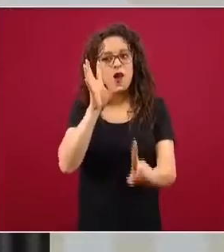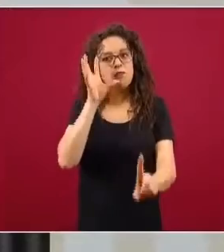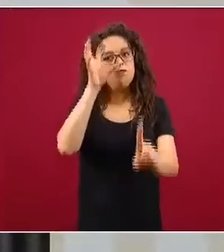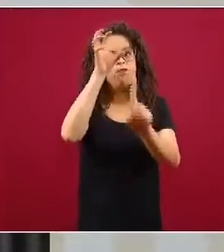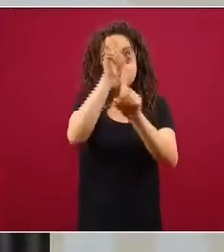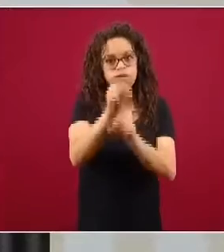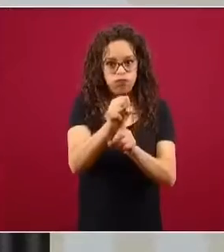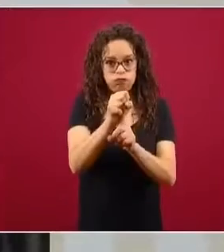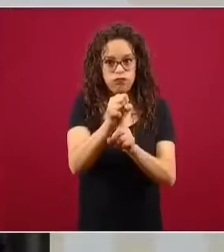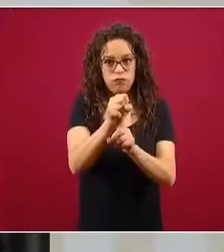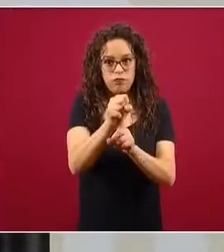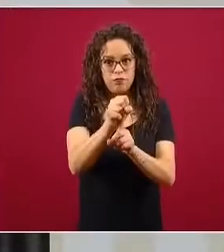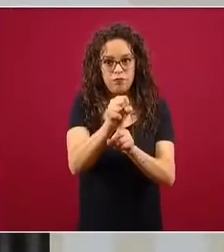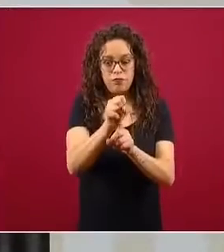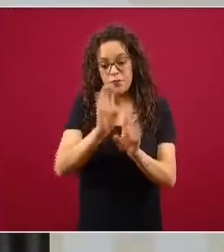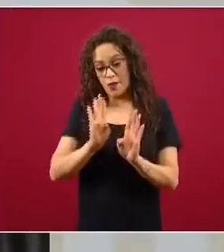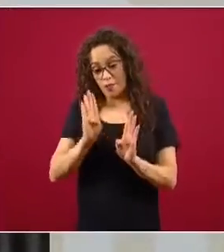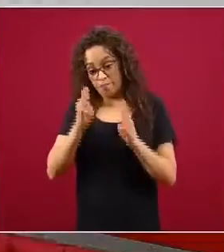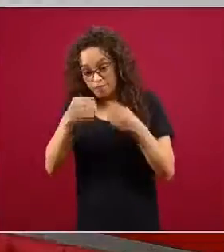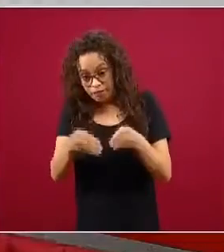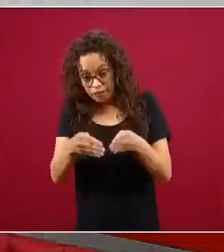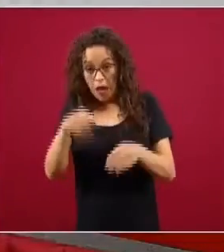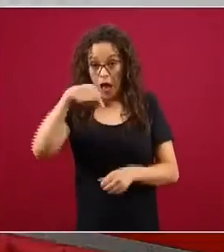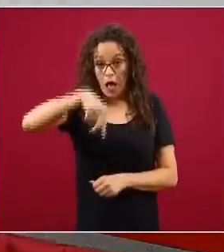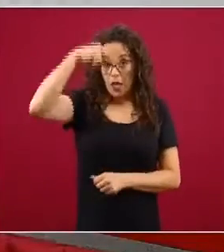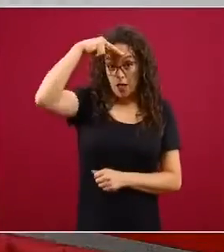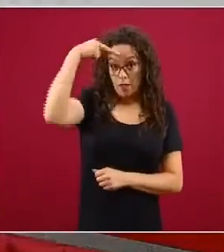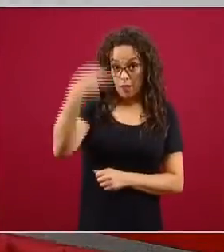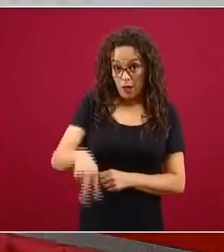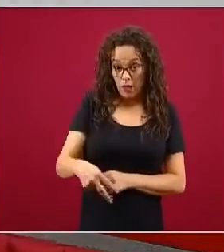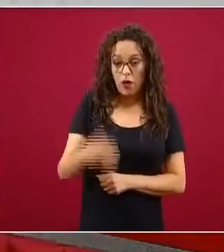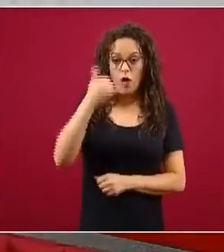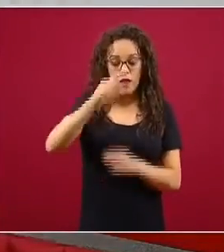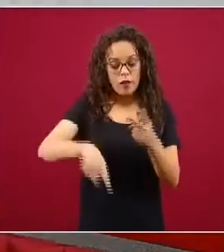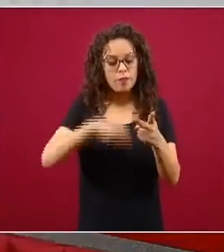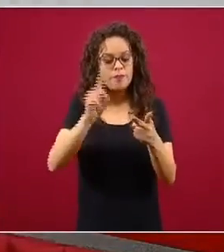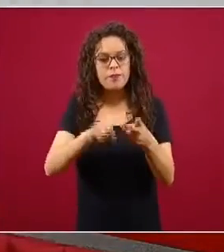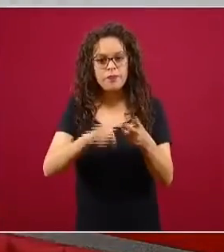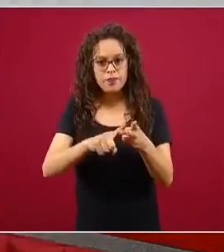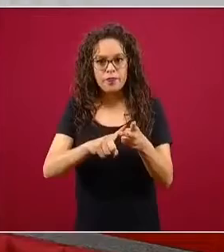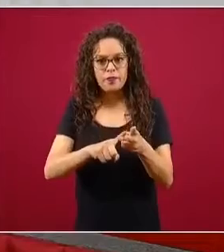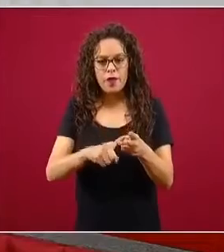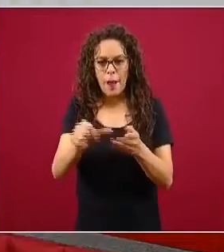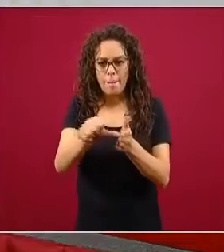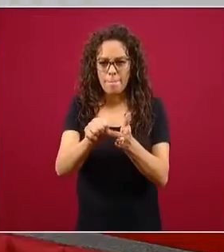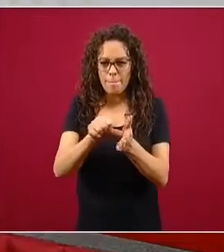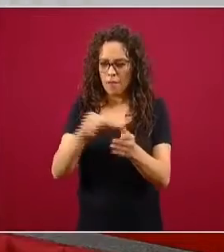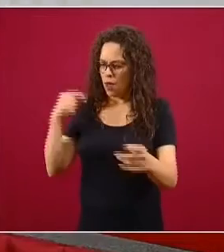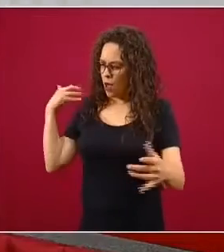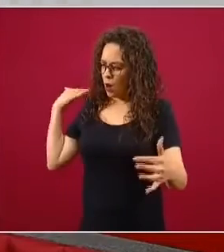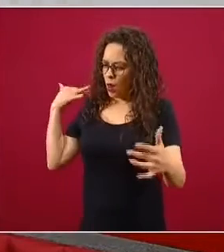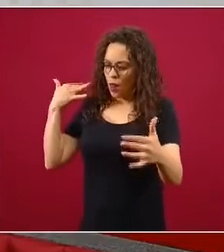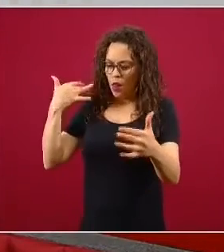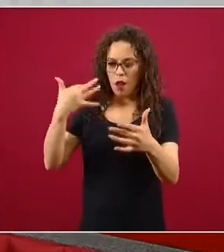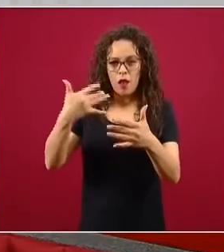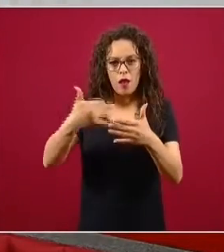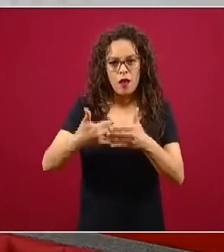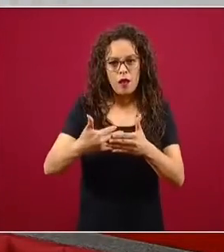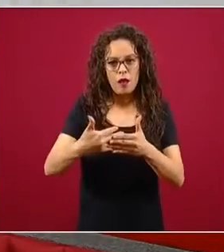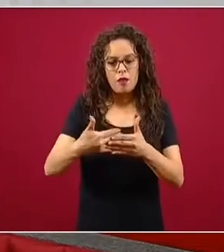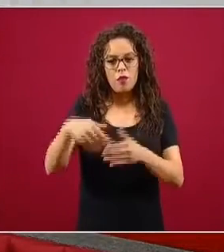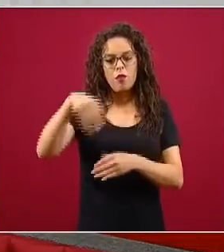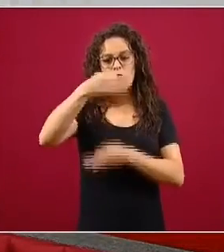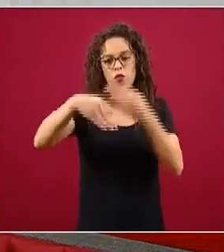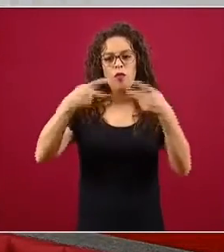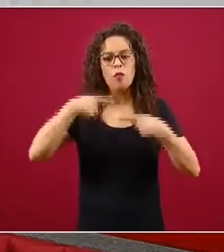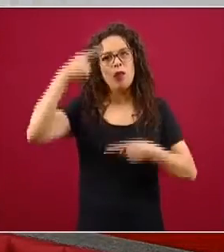muy específico, pero también algo que han estado preguntando a lo largo de los meses, no solamente aquí, ustedes,